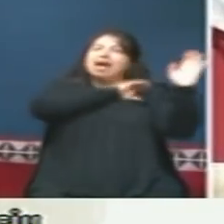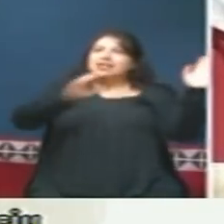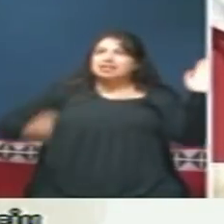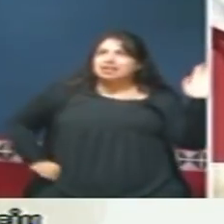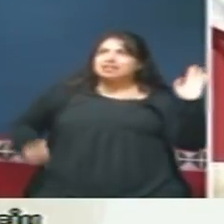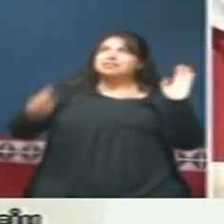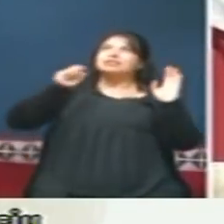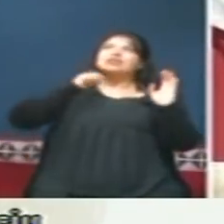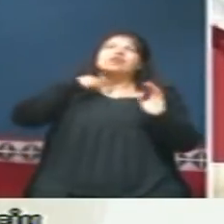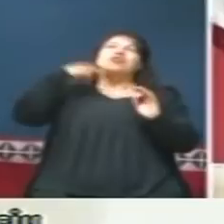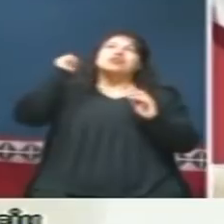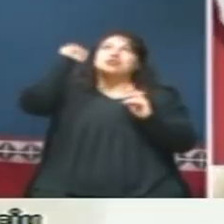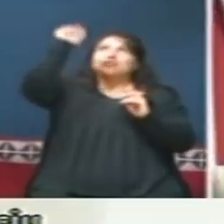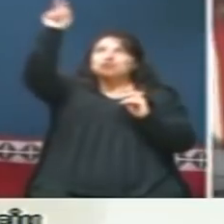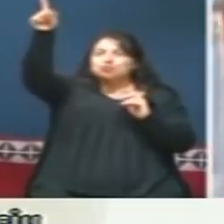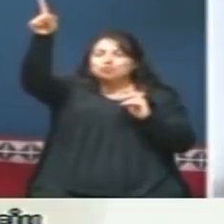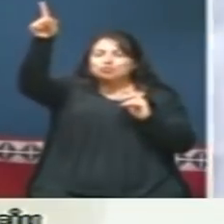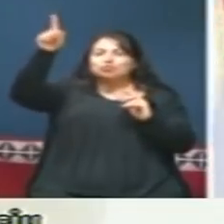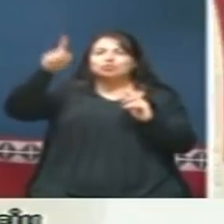y ferviente.